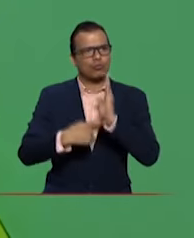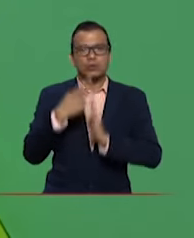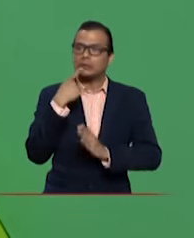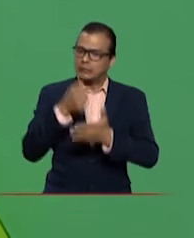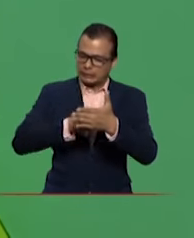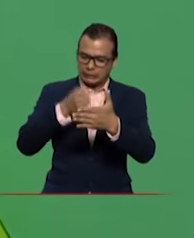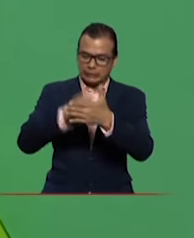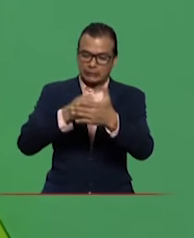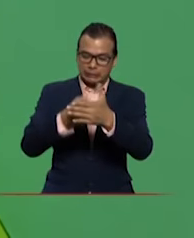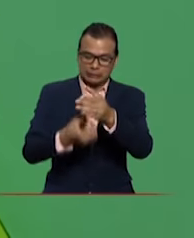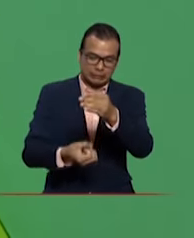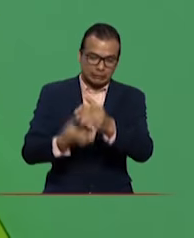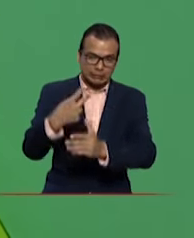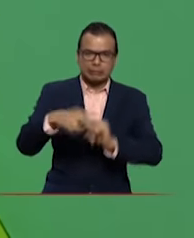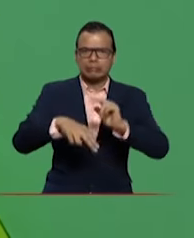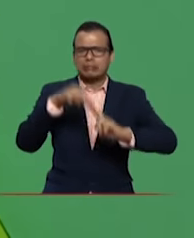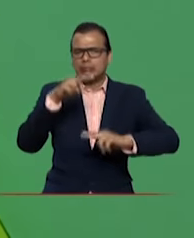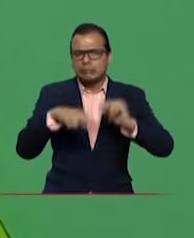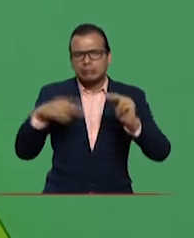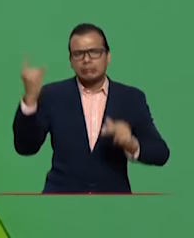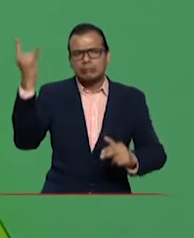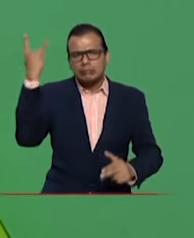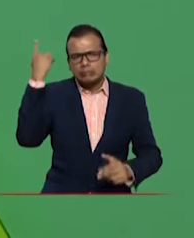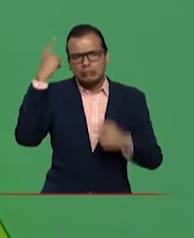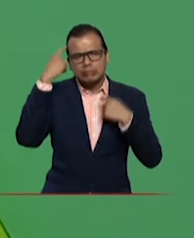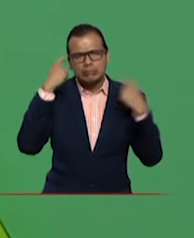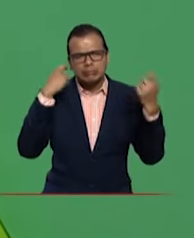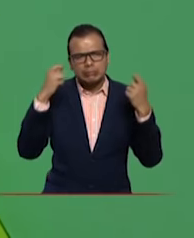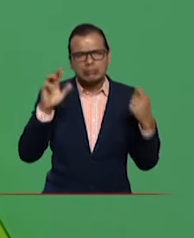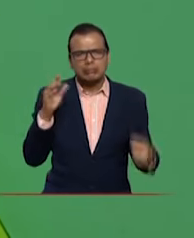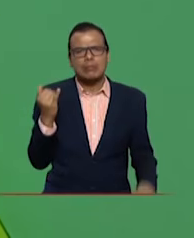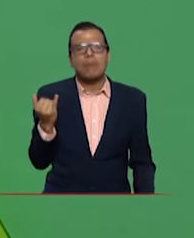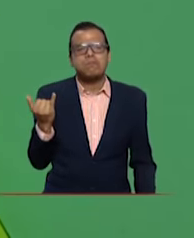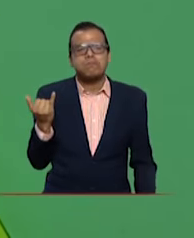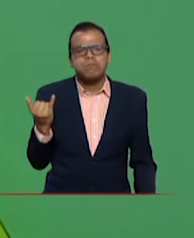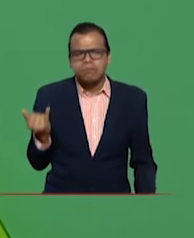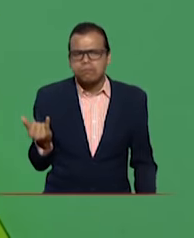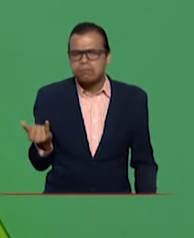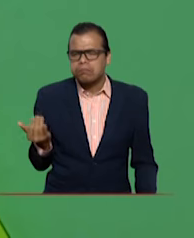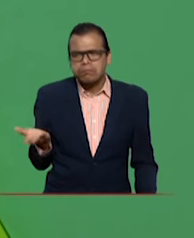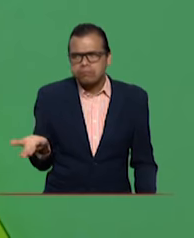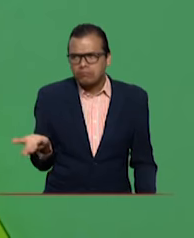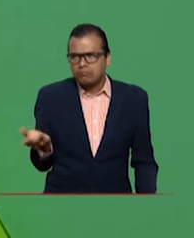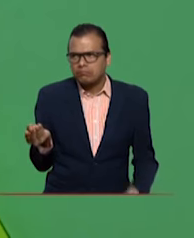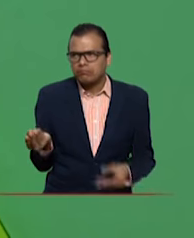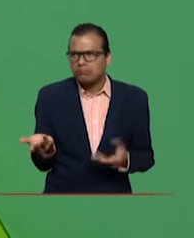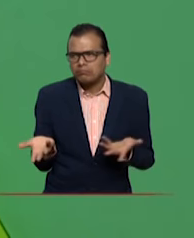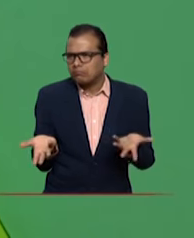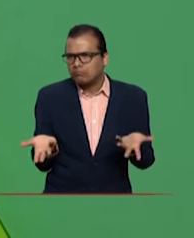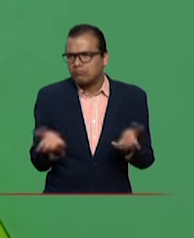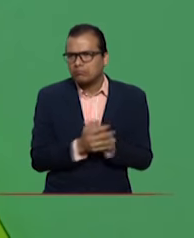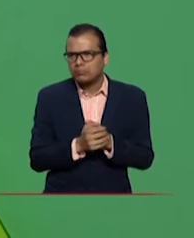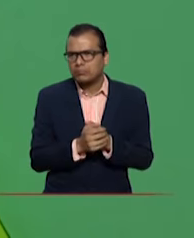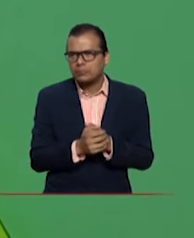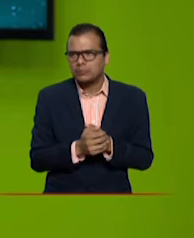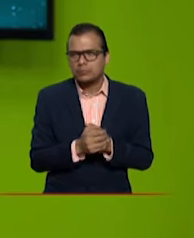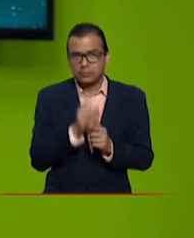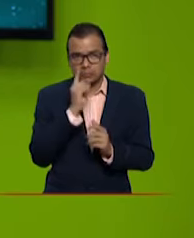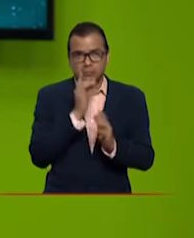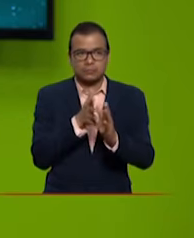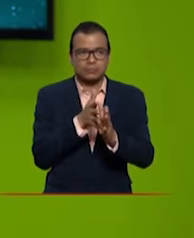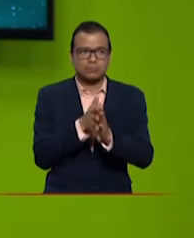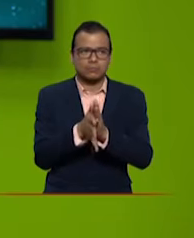y desarrollan alguna acción, alguna intervención en esa zona tan sensible como lo es Pance? Bueno, Wilson, no solo